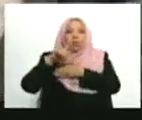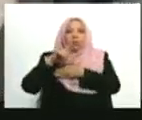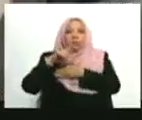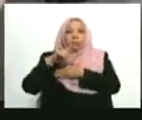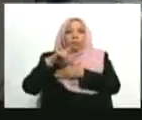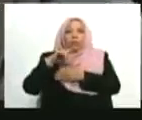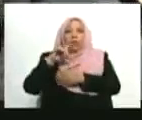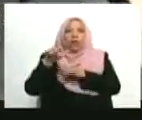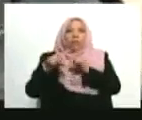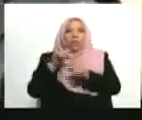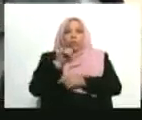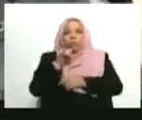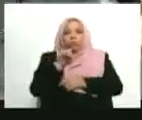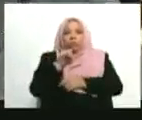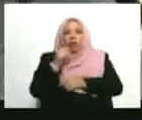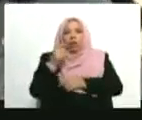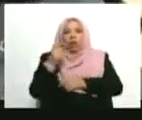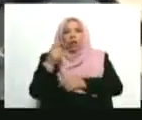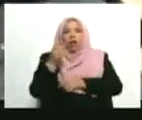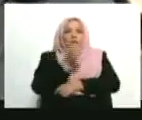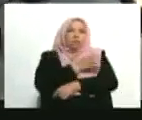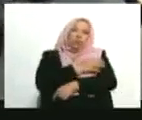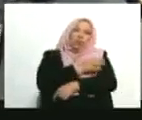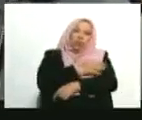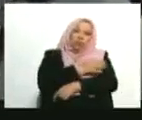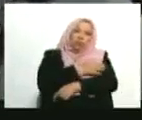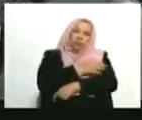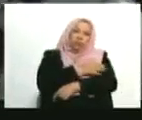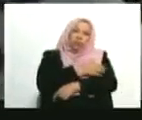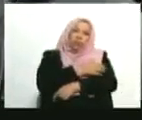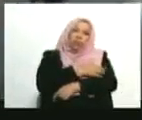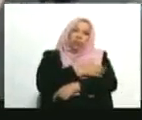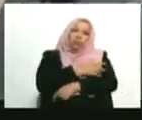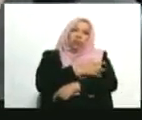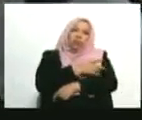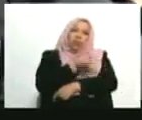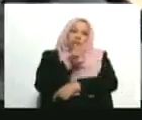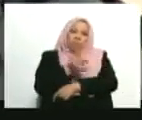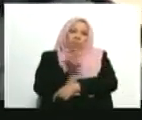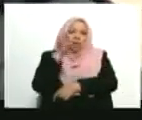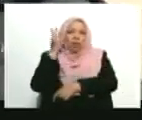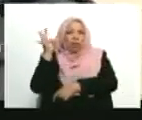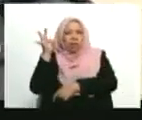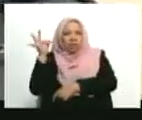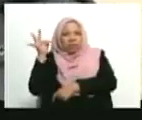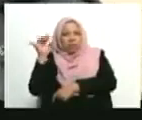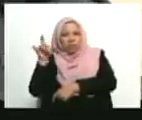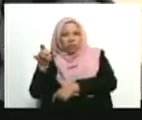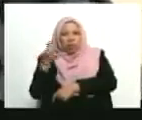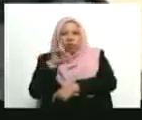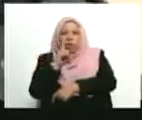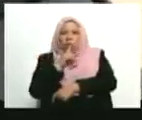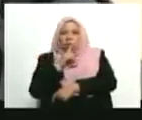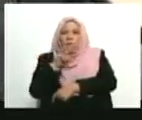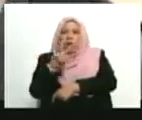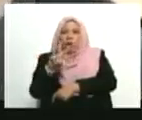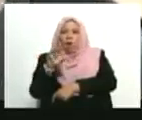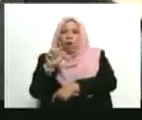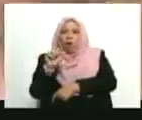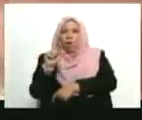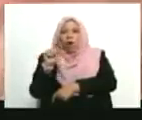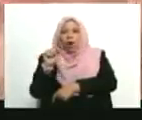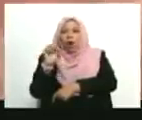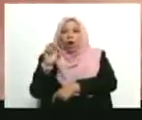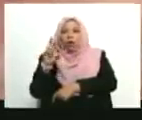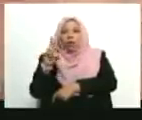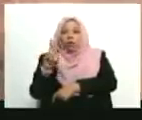primera pregunta, la derecha, así como decía el filósofo marxista Walter Benjamin, el ascenso del fascismo da